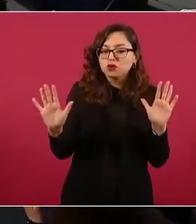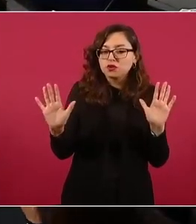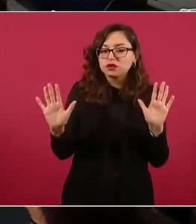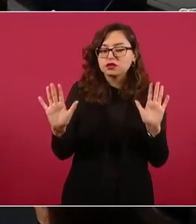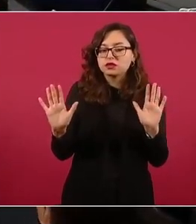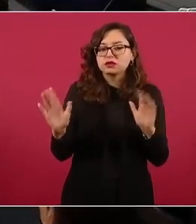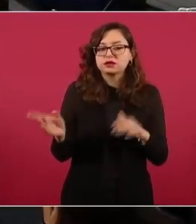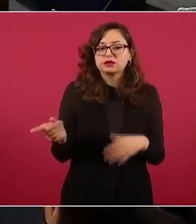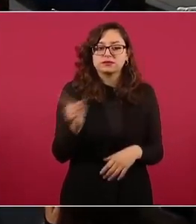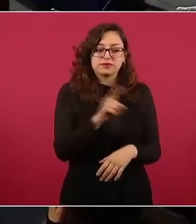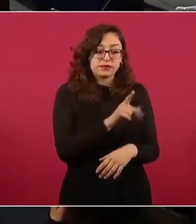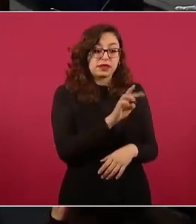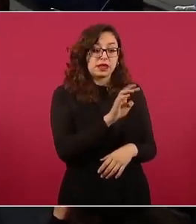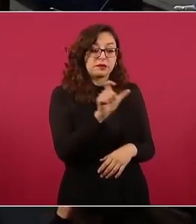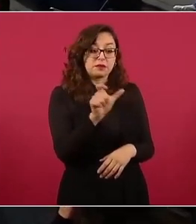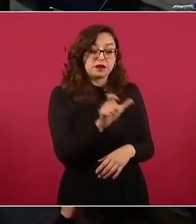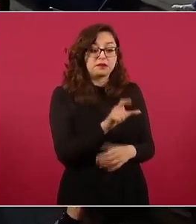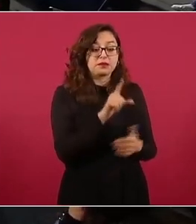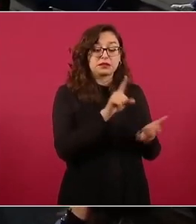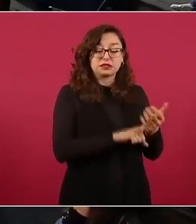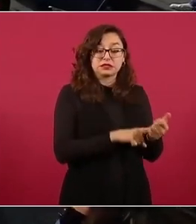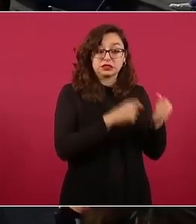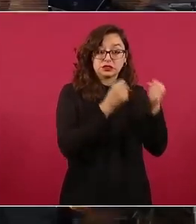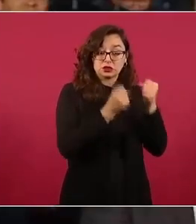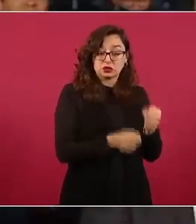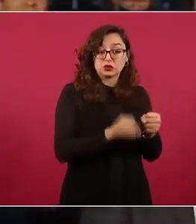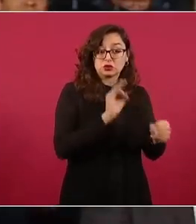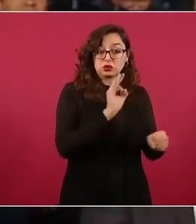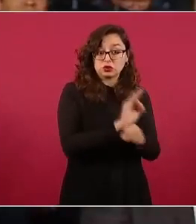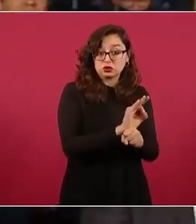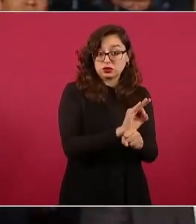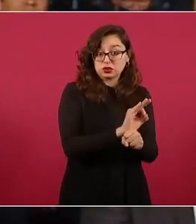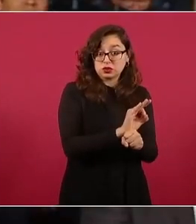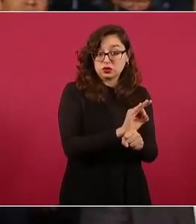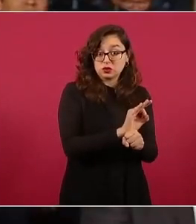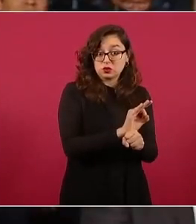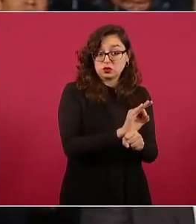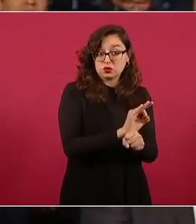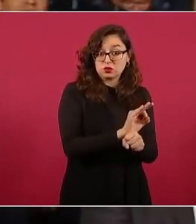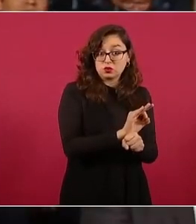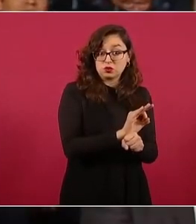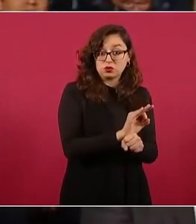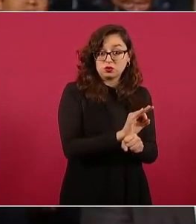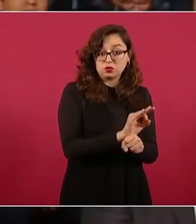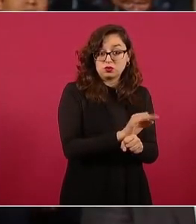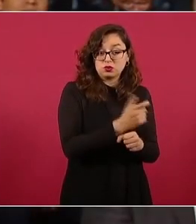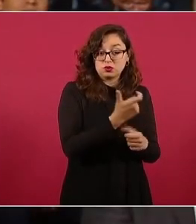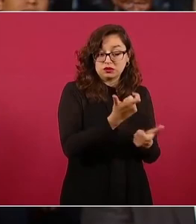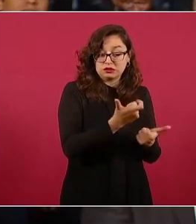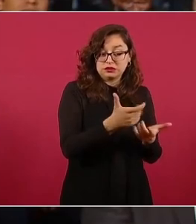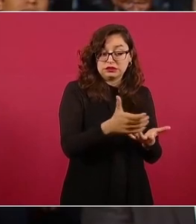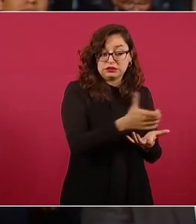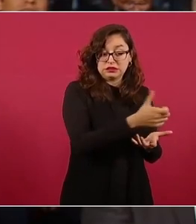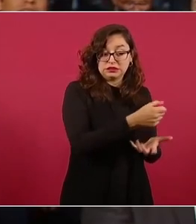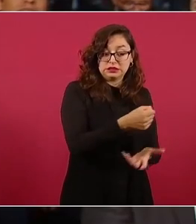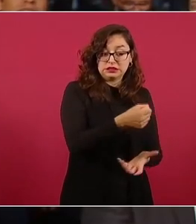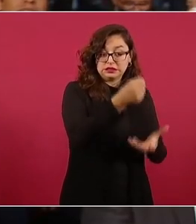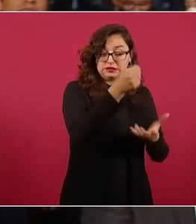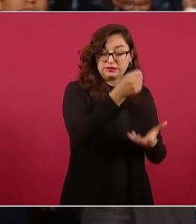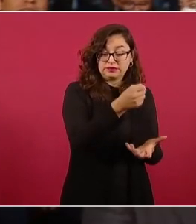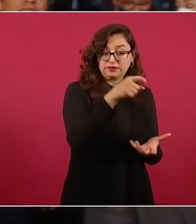Pemex, y que el dinero que gana esa reaseguradora se quede en México,